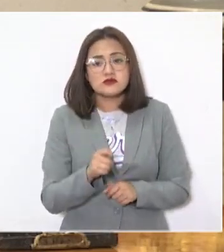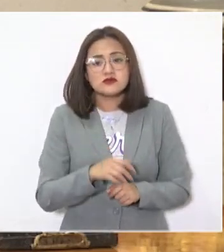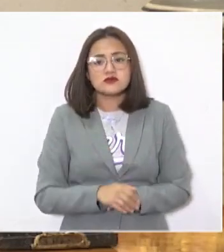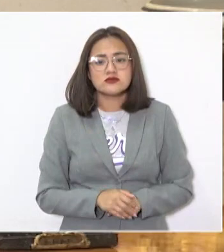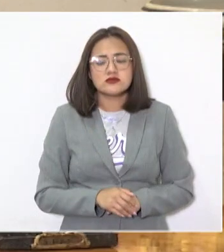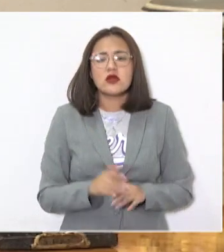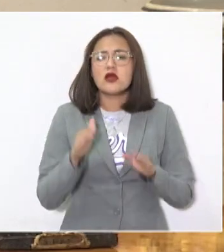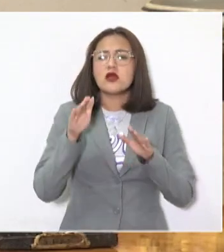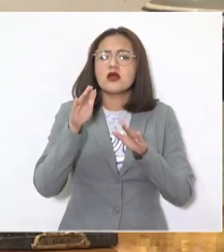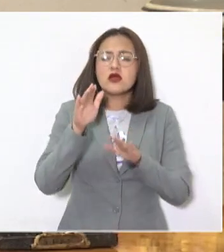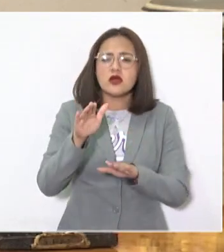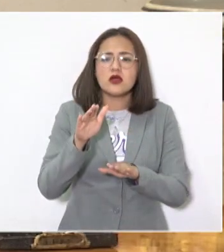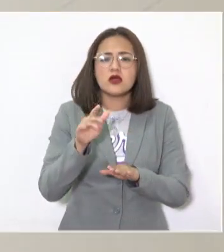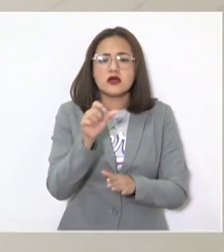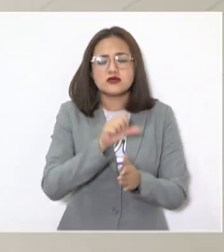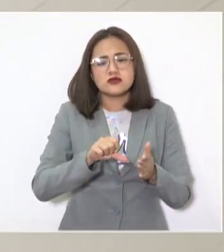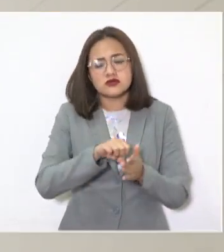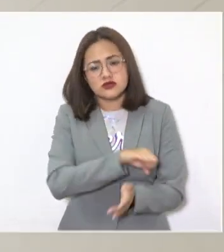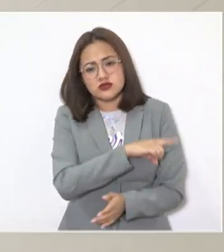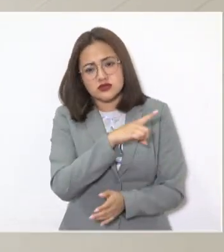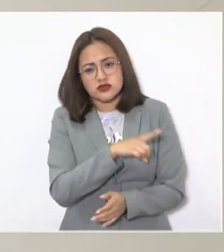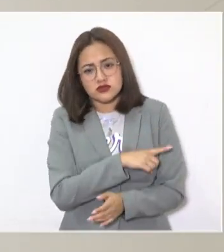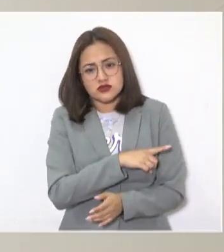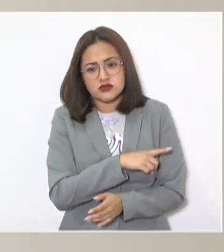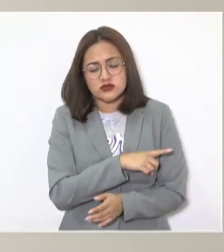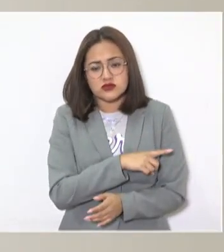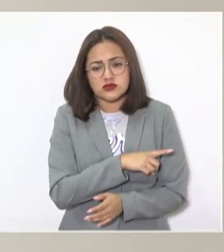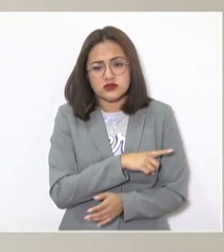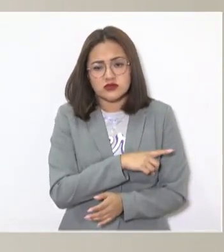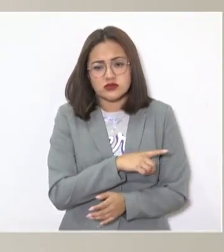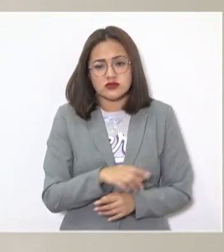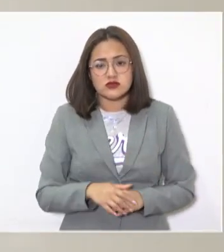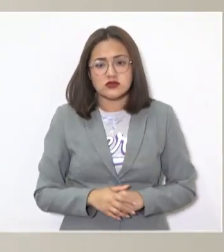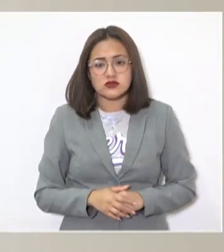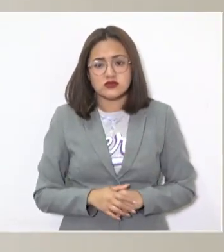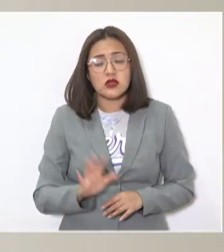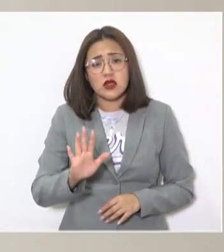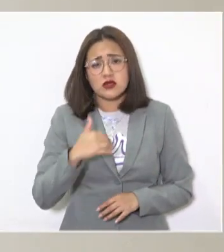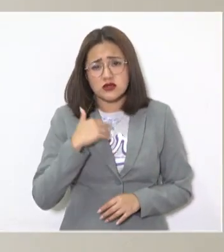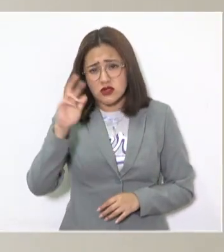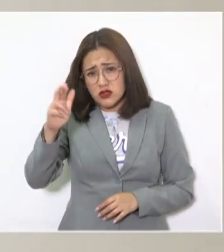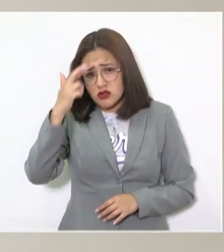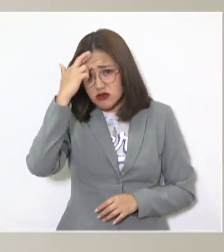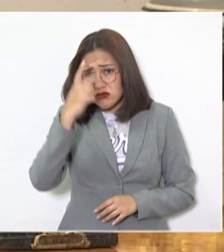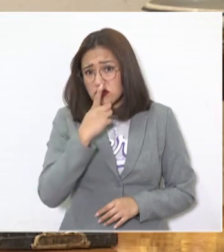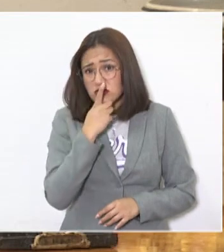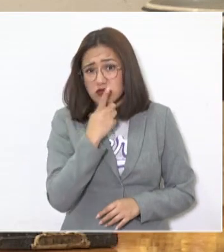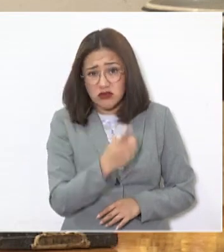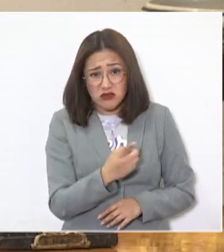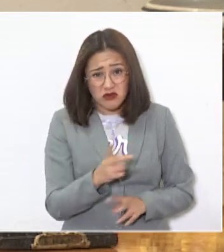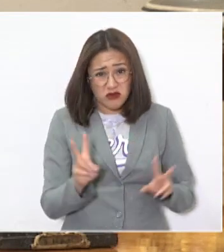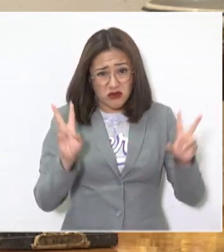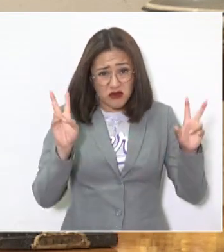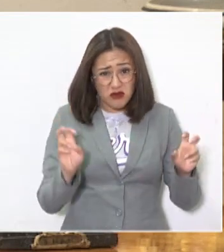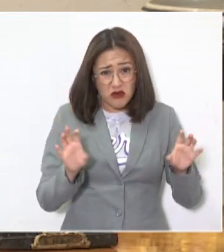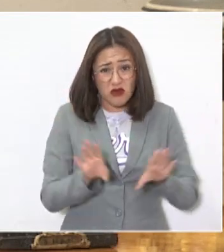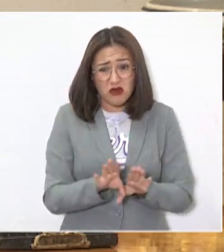Sobre que en los centros de salud existía un gran... A ver, yo no recuerdo esa declaración